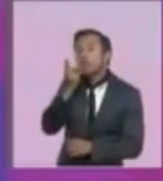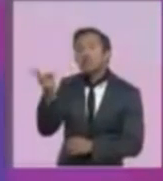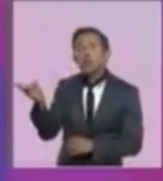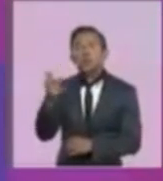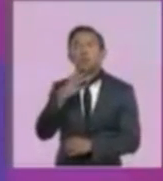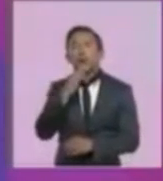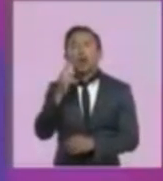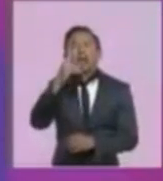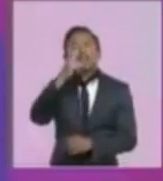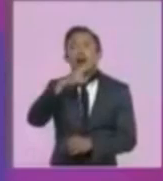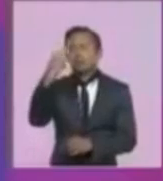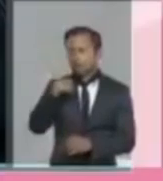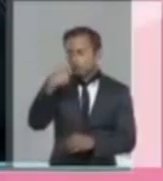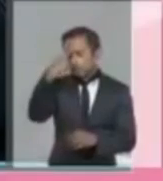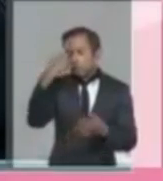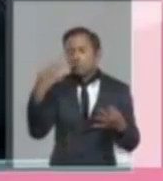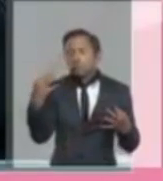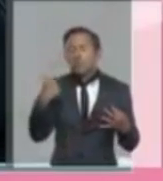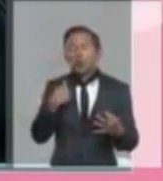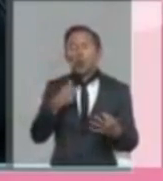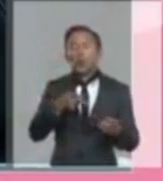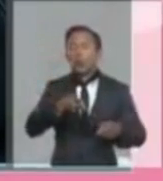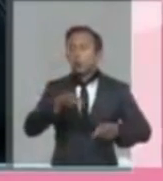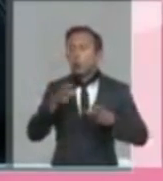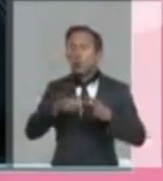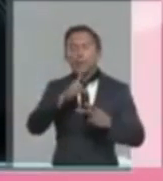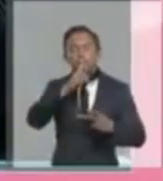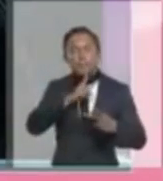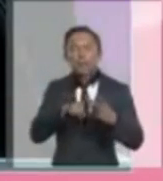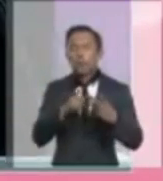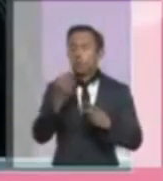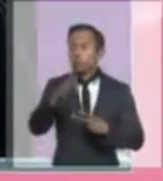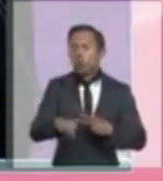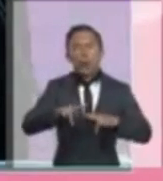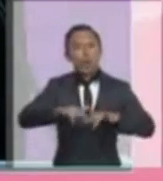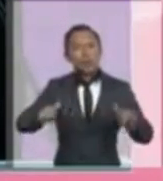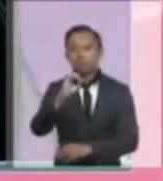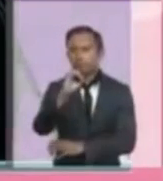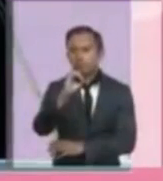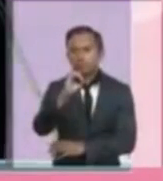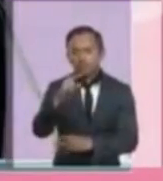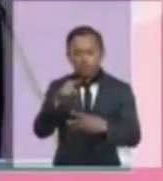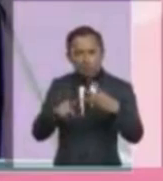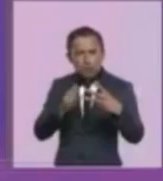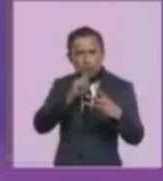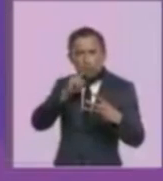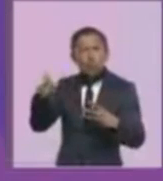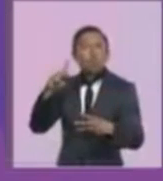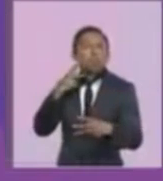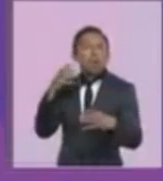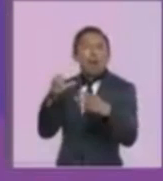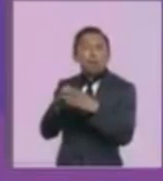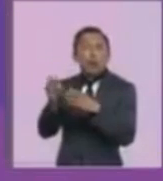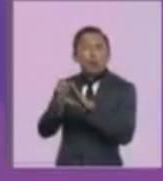no robo, no miento y no traiciono. Y las tres cosas son falsas. roba con su partido como negocio